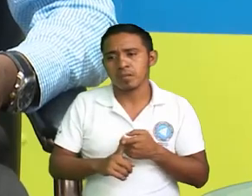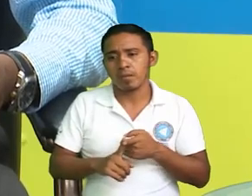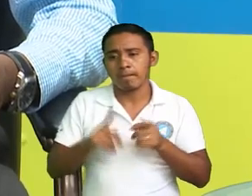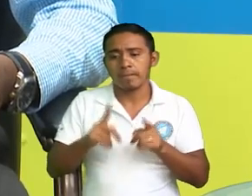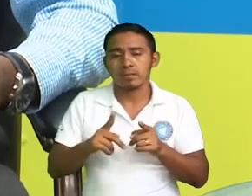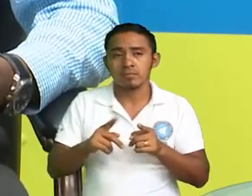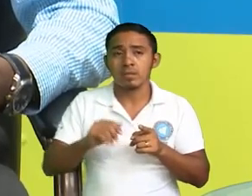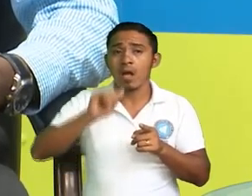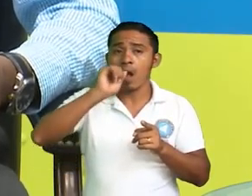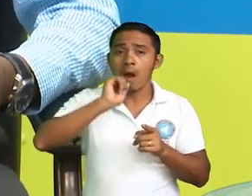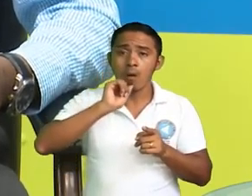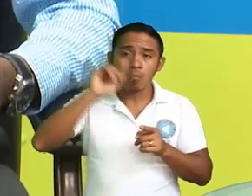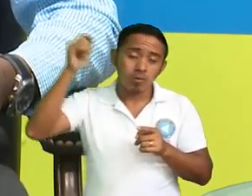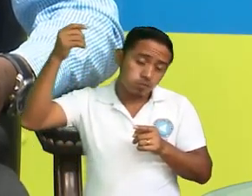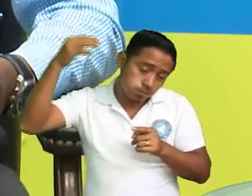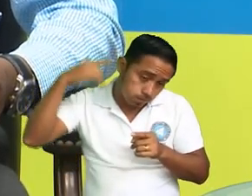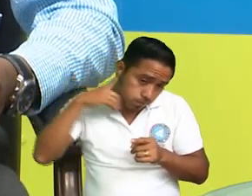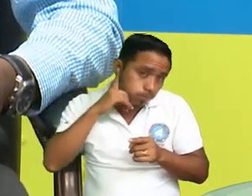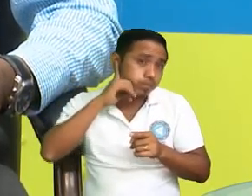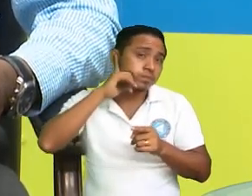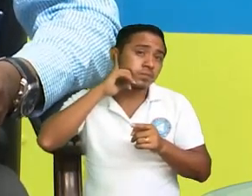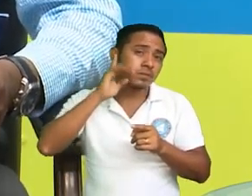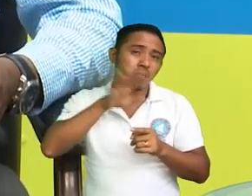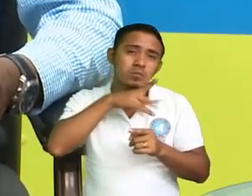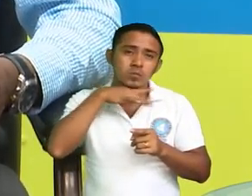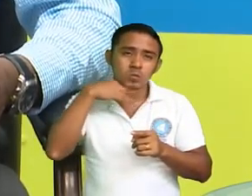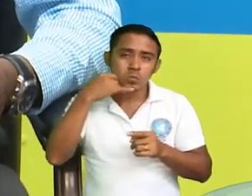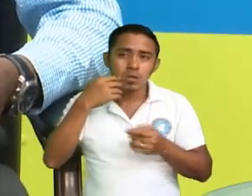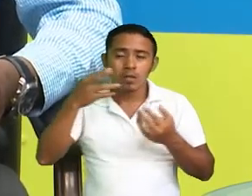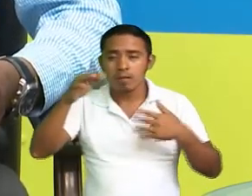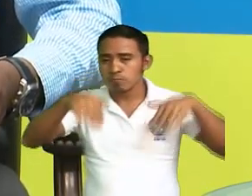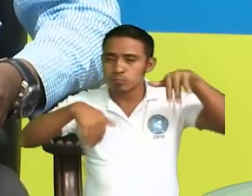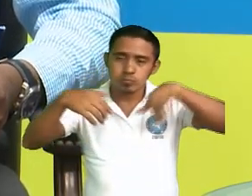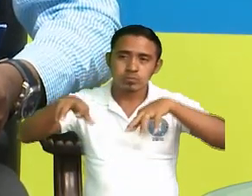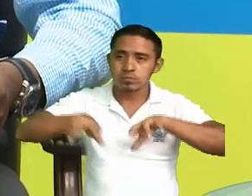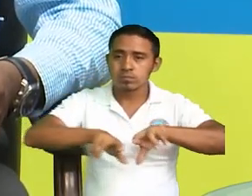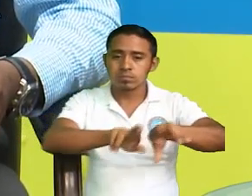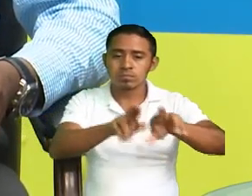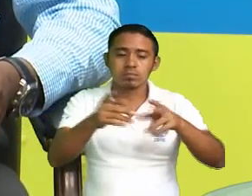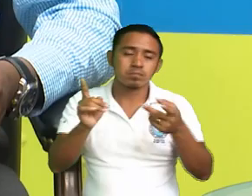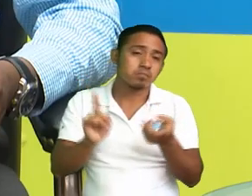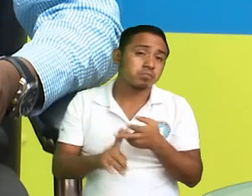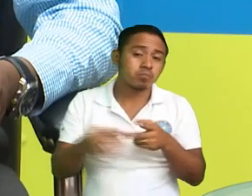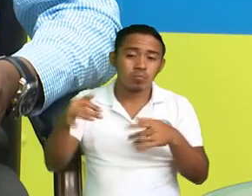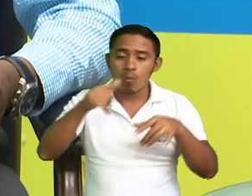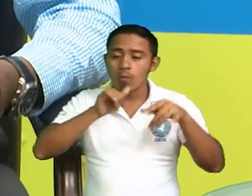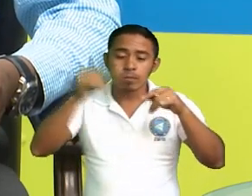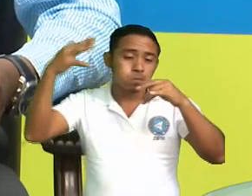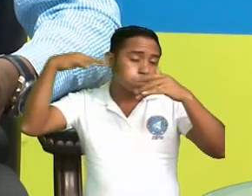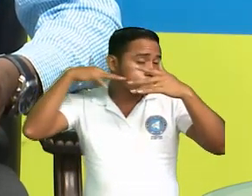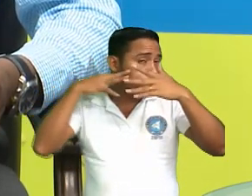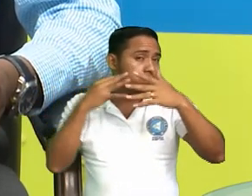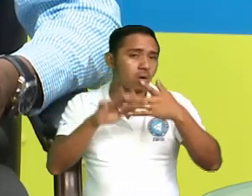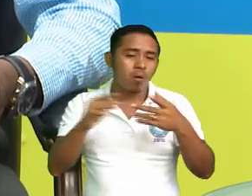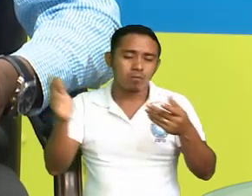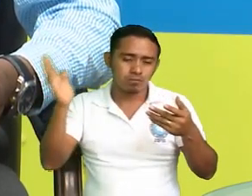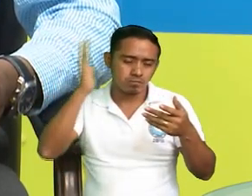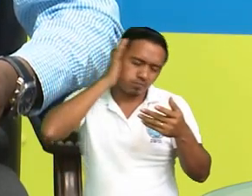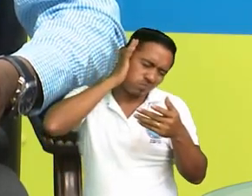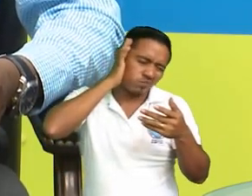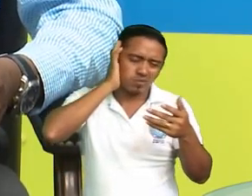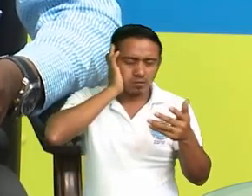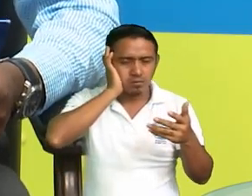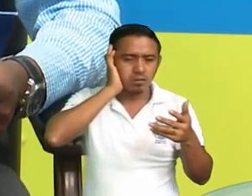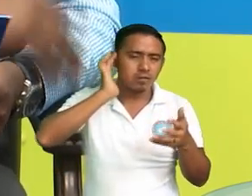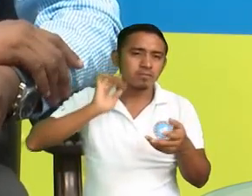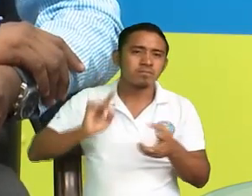fue agua en el oído, el agua estaba sucia, se bañó en un río. Puede ser que se golpeó el oído, vino un golpe, no